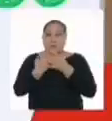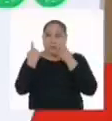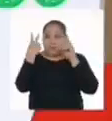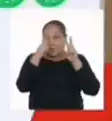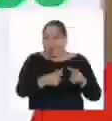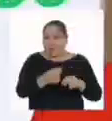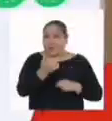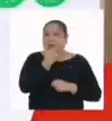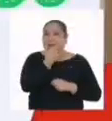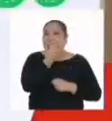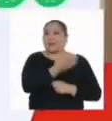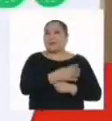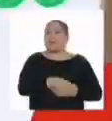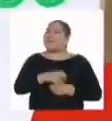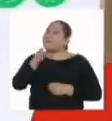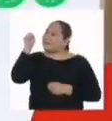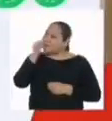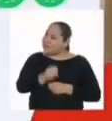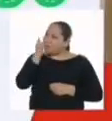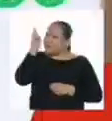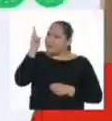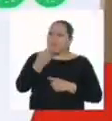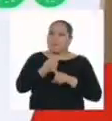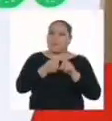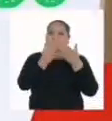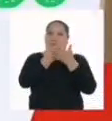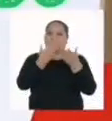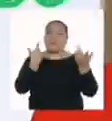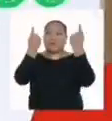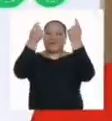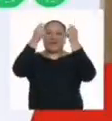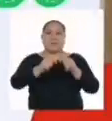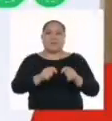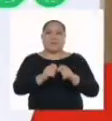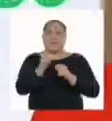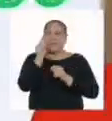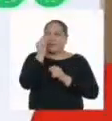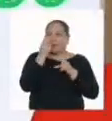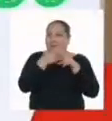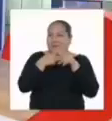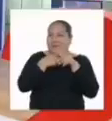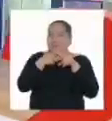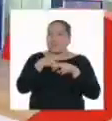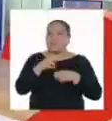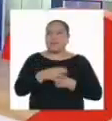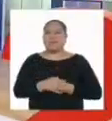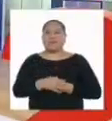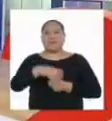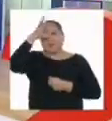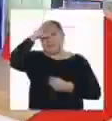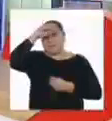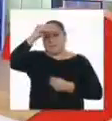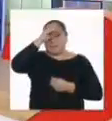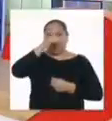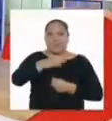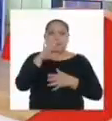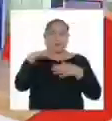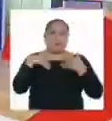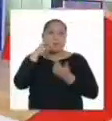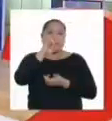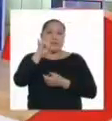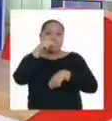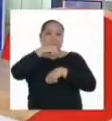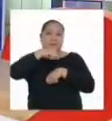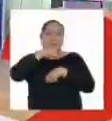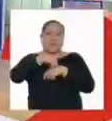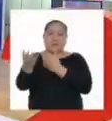a verlo? Por supuesto, profesora Sandra. Pero antes tenemos que ir a una pausa cortísima. Chicas y chicos, pueden usar